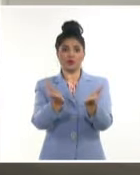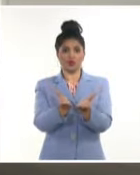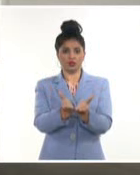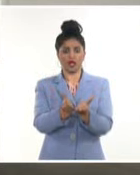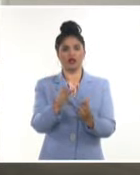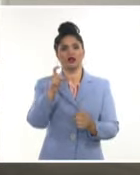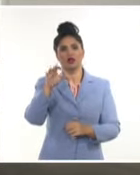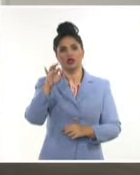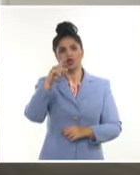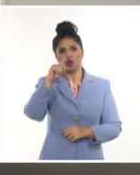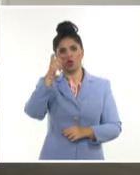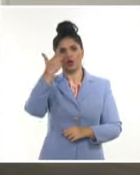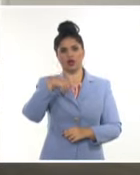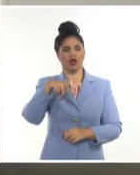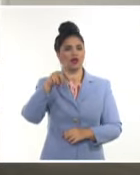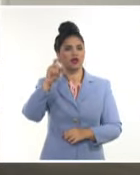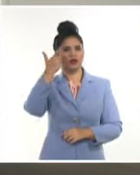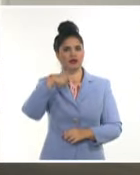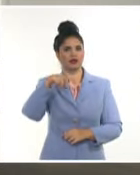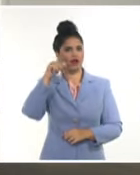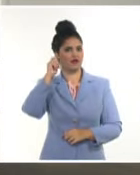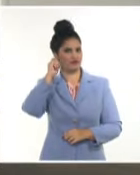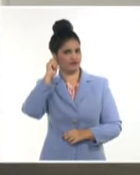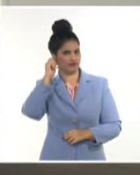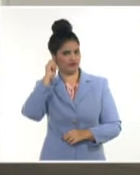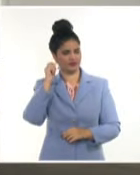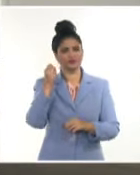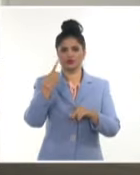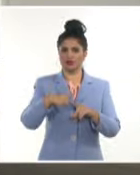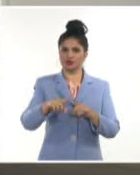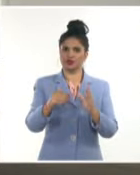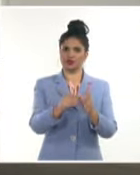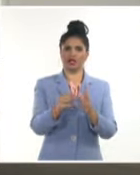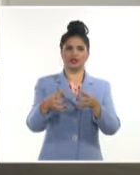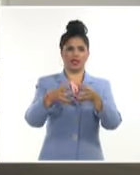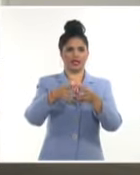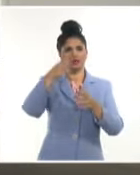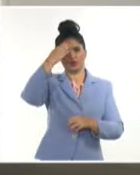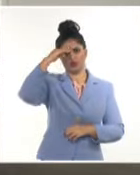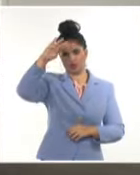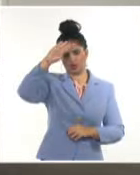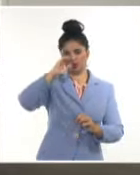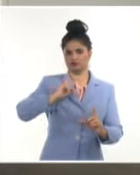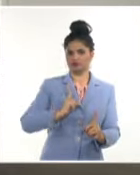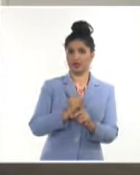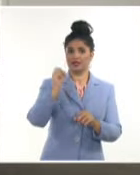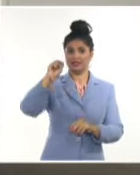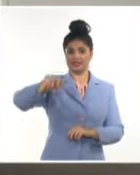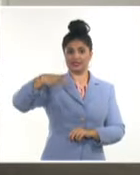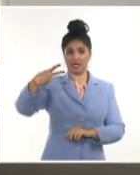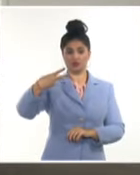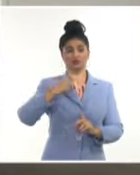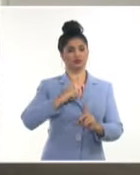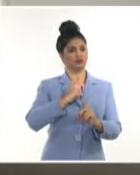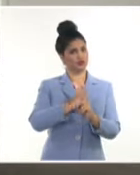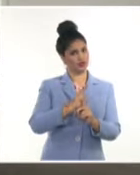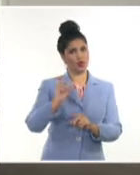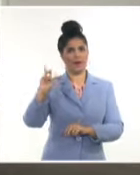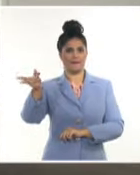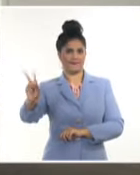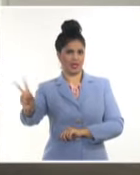Los detalles en próximos espacios informativos. Asimismo, esta tarde el equipo Cuba de futsal sostendrá su segundo encuentro amistoso ante su similar de Venezuela